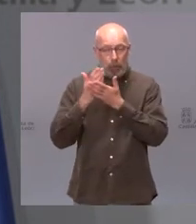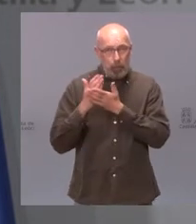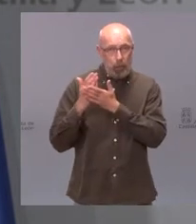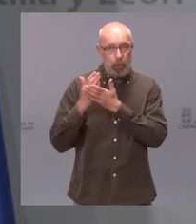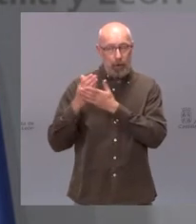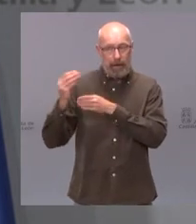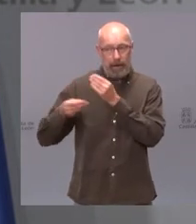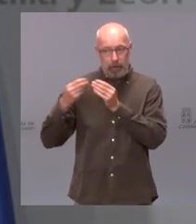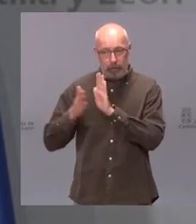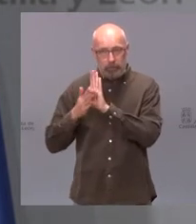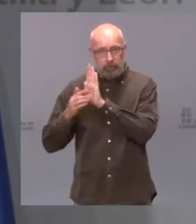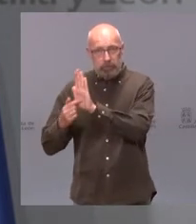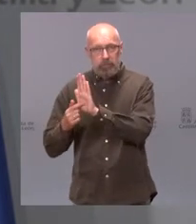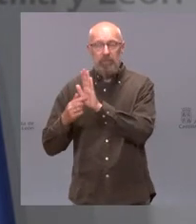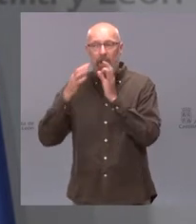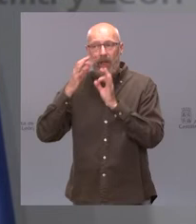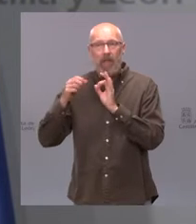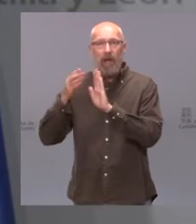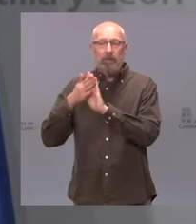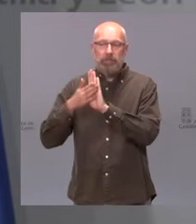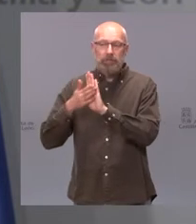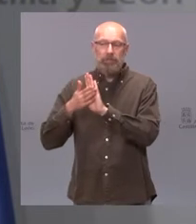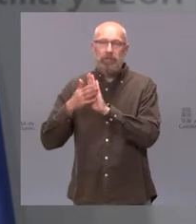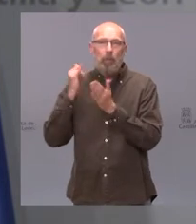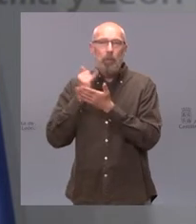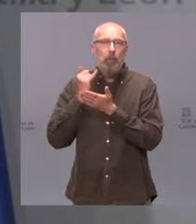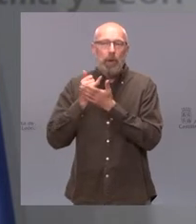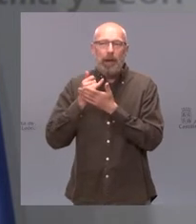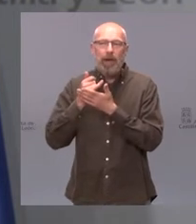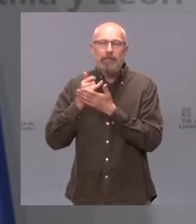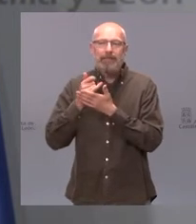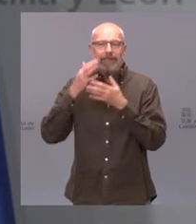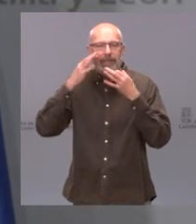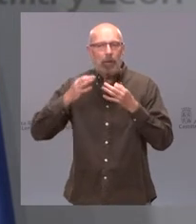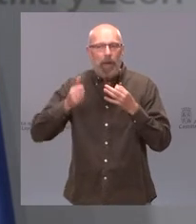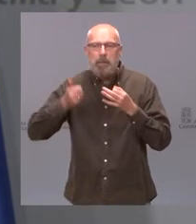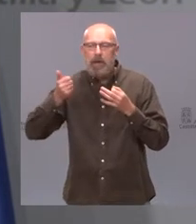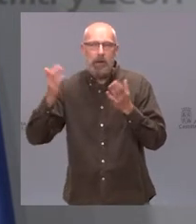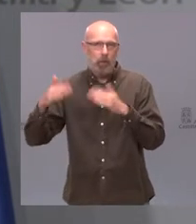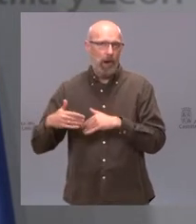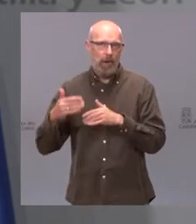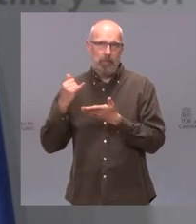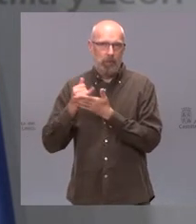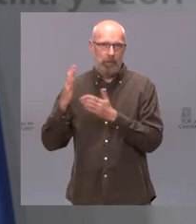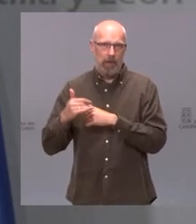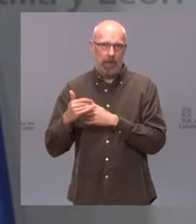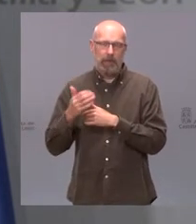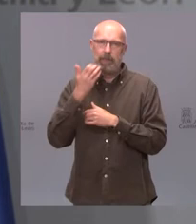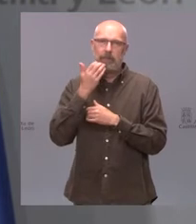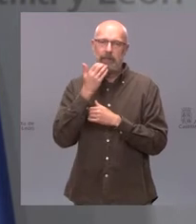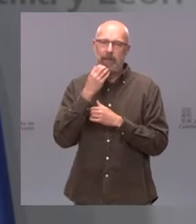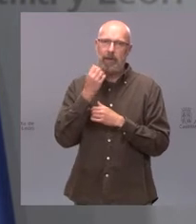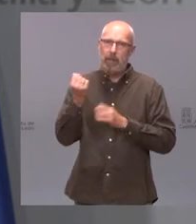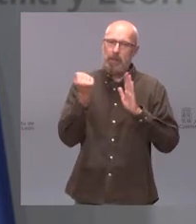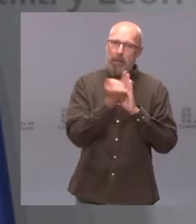no es un estudio que pueda demostrar un nivel de seguridad mayor con la combinación que con mantener la misma